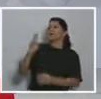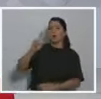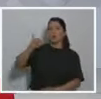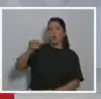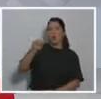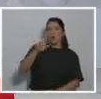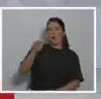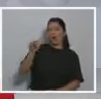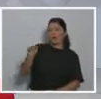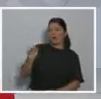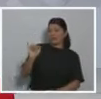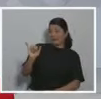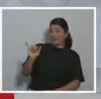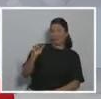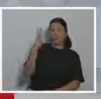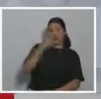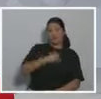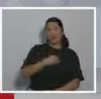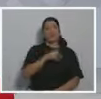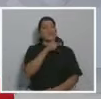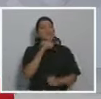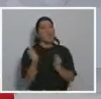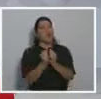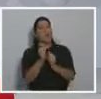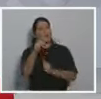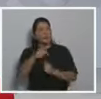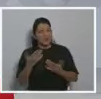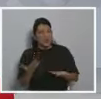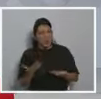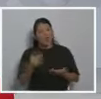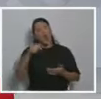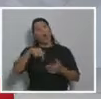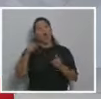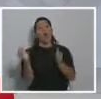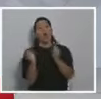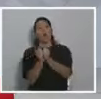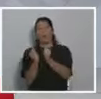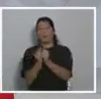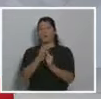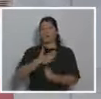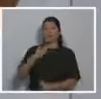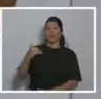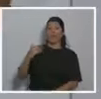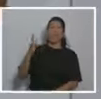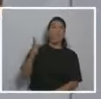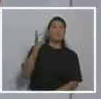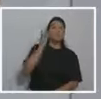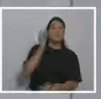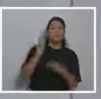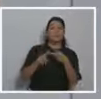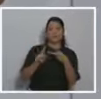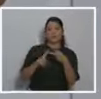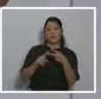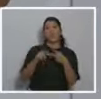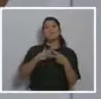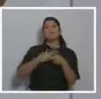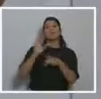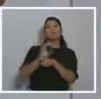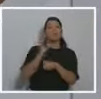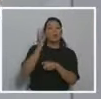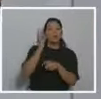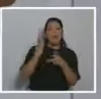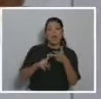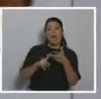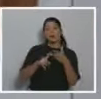esas partes son muy lindas. Claro, ¿no? Don Fabio, ¿quién lo acompaña el día de hoy? Hoy me acompaña mi señora y mi cuñada y